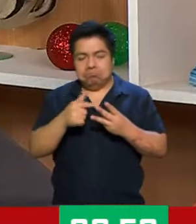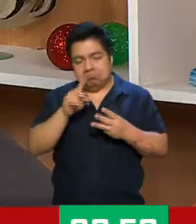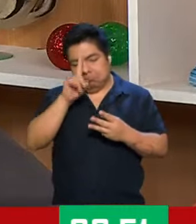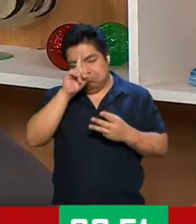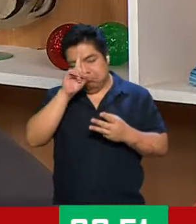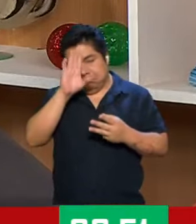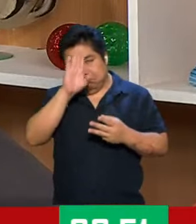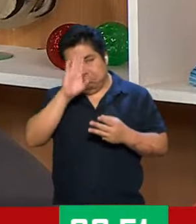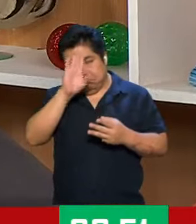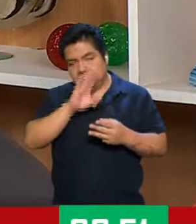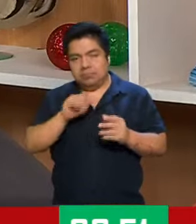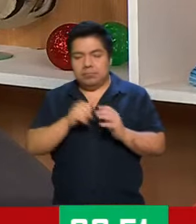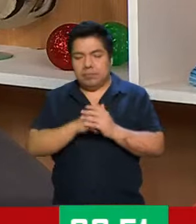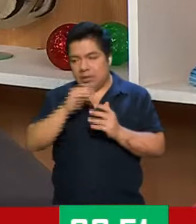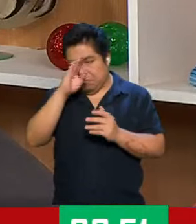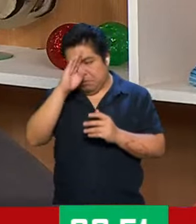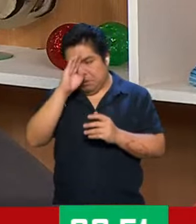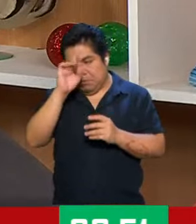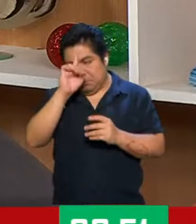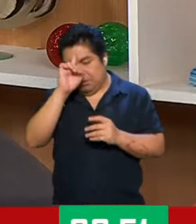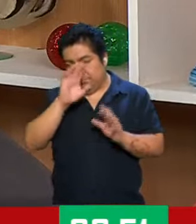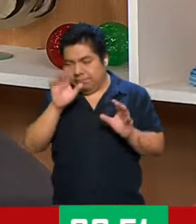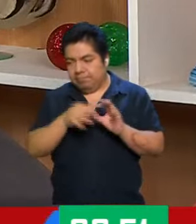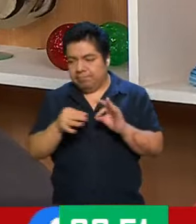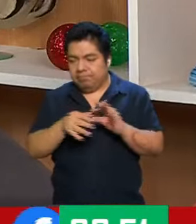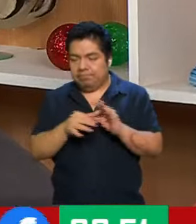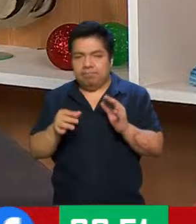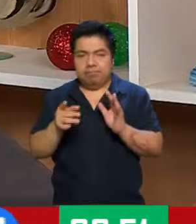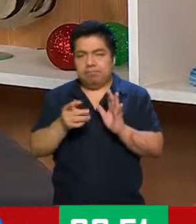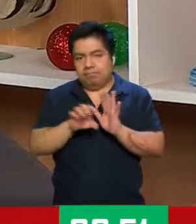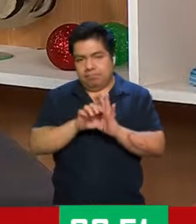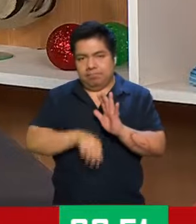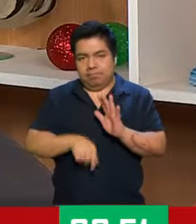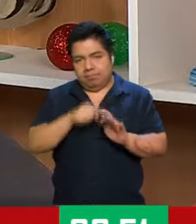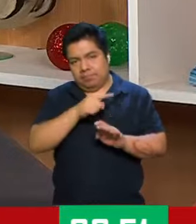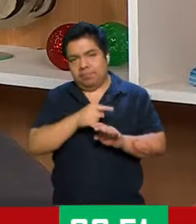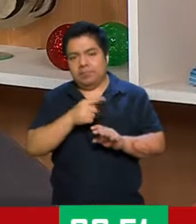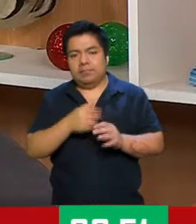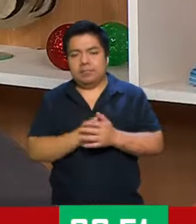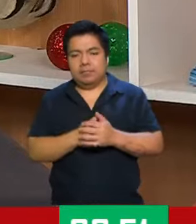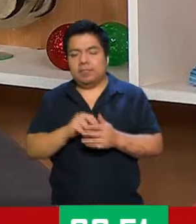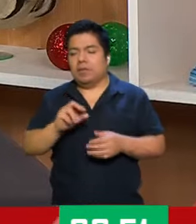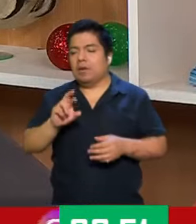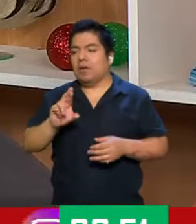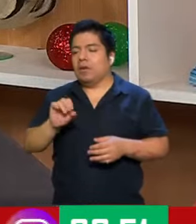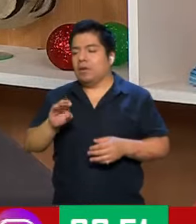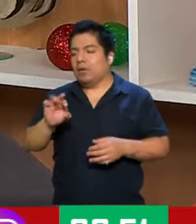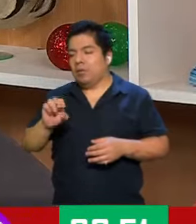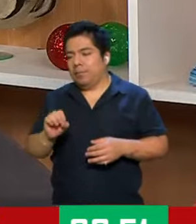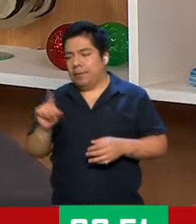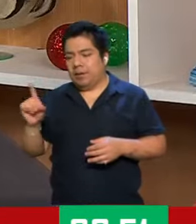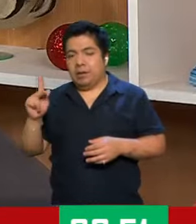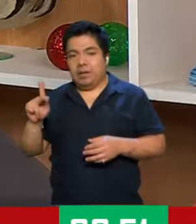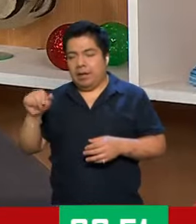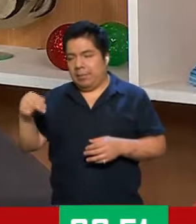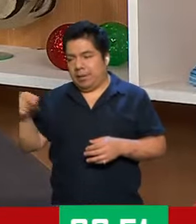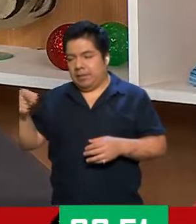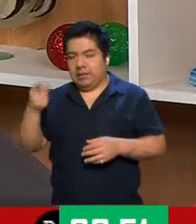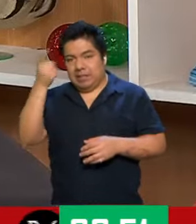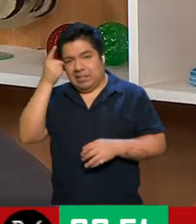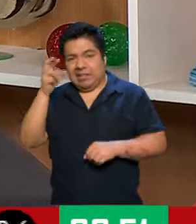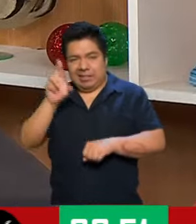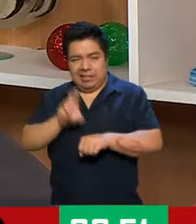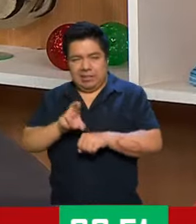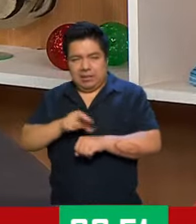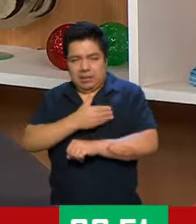reflexiones. Una tiene que ver con lo que, pues, el triunfo de Jorge Romero como presidente del PAN. No, lo